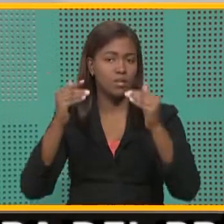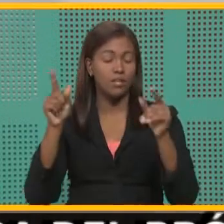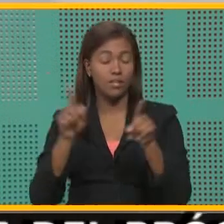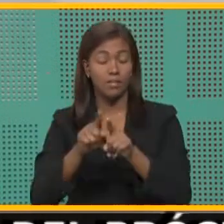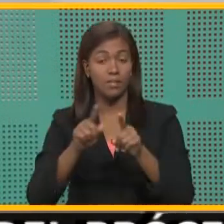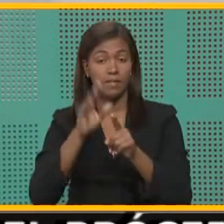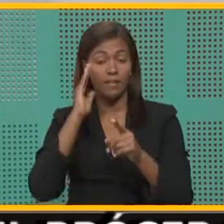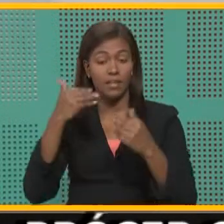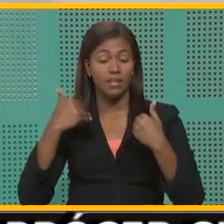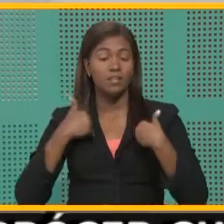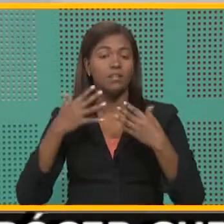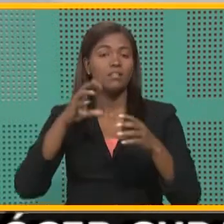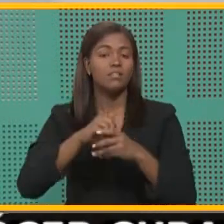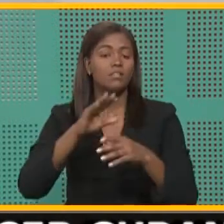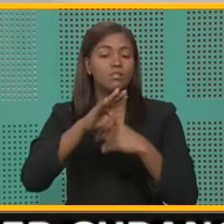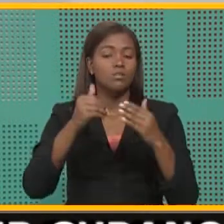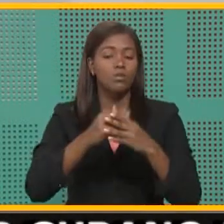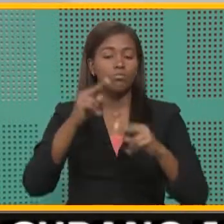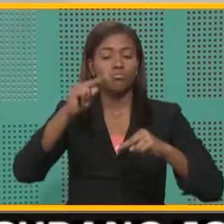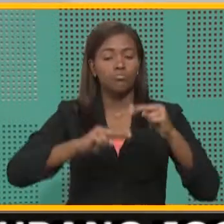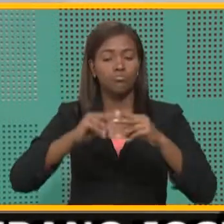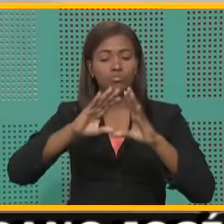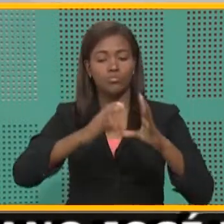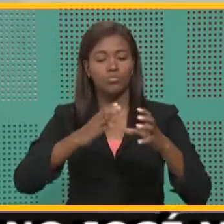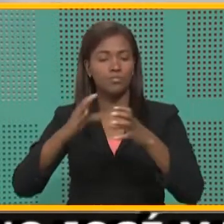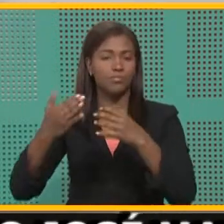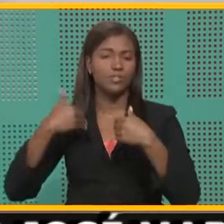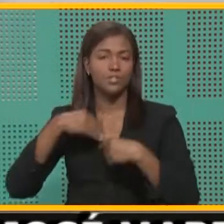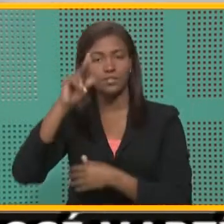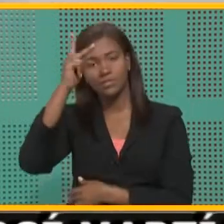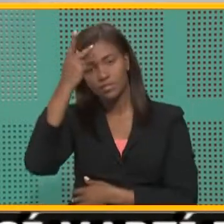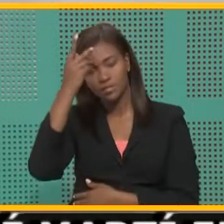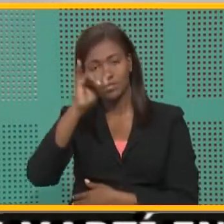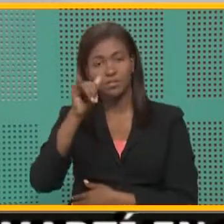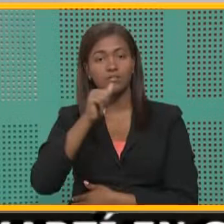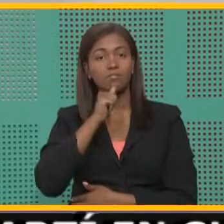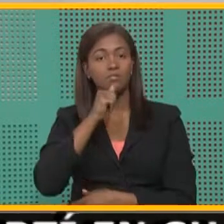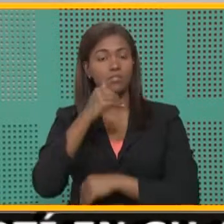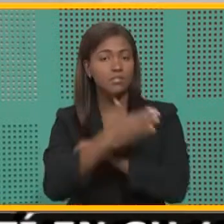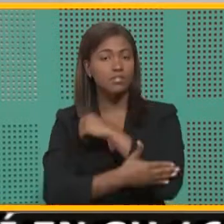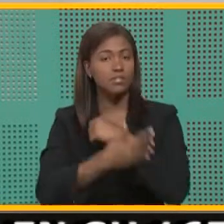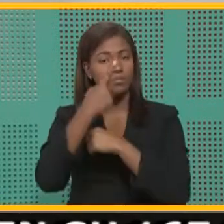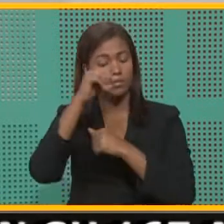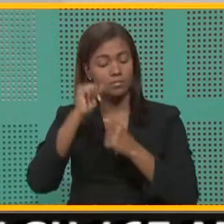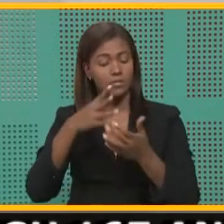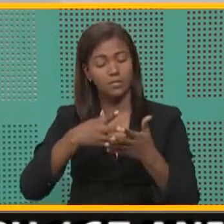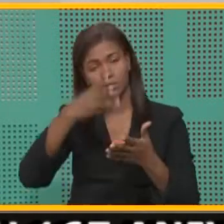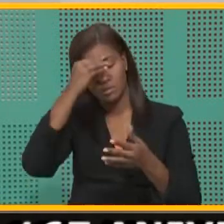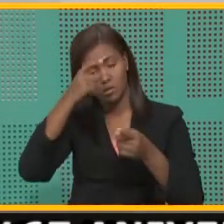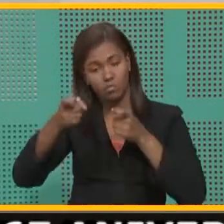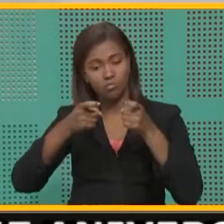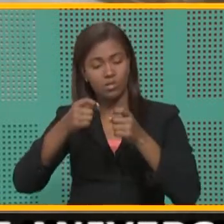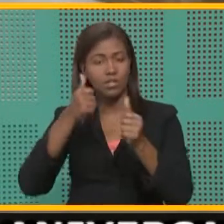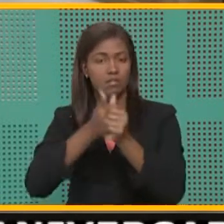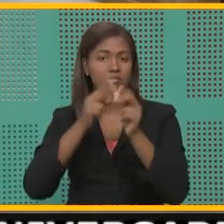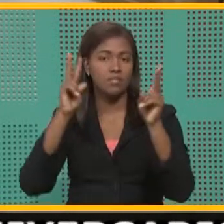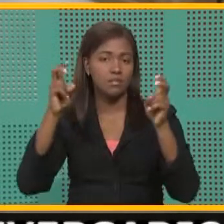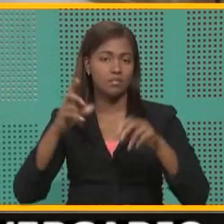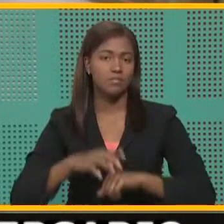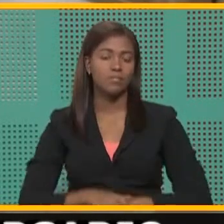también a nivel de todas las infraestructuras público y privadas del país, para que puedan aprender a manejar estos